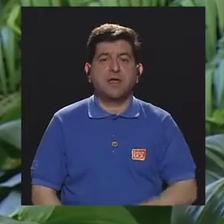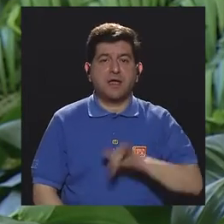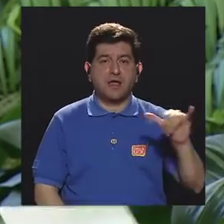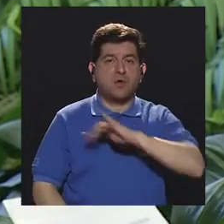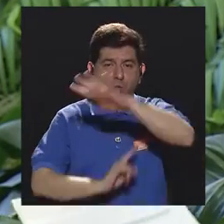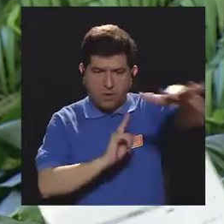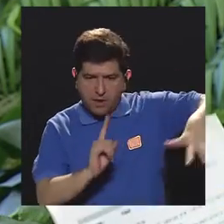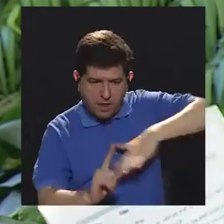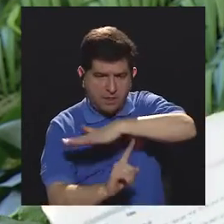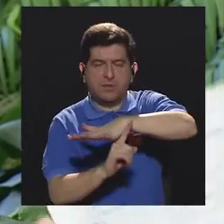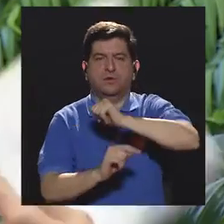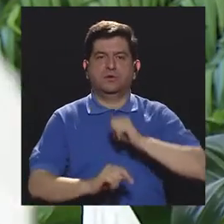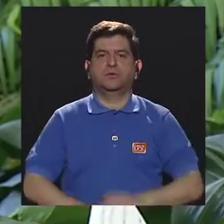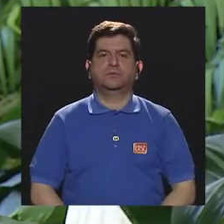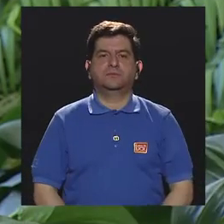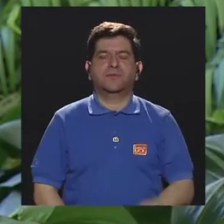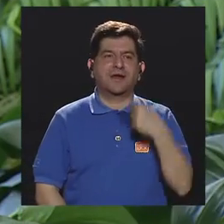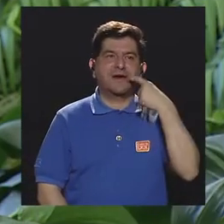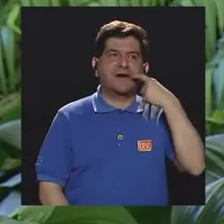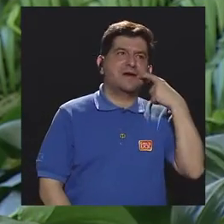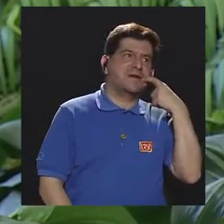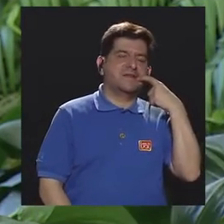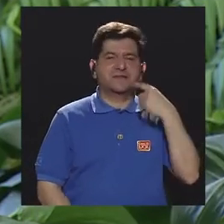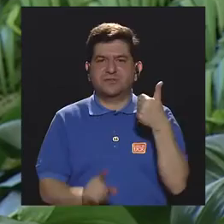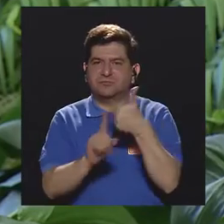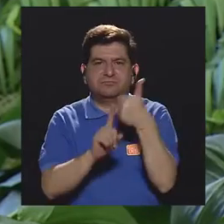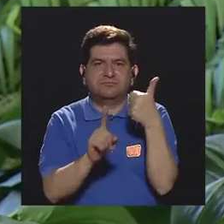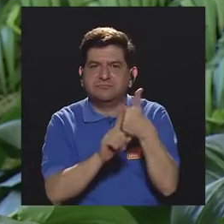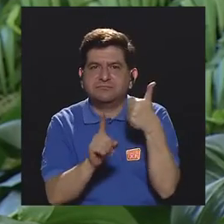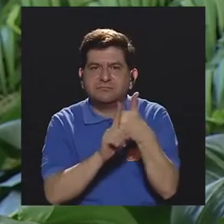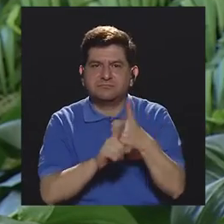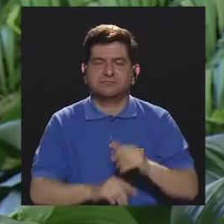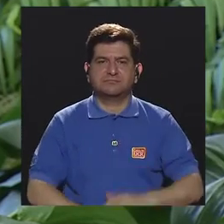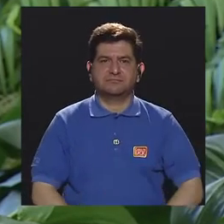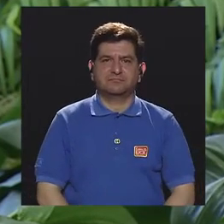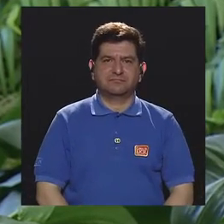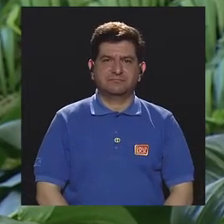a su entorno. La adicción en sí,